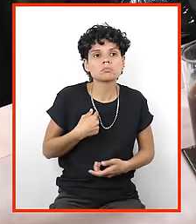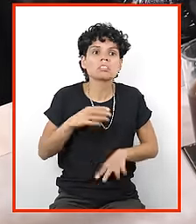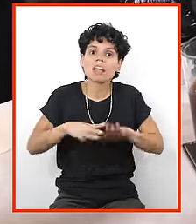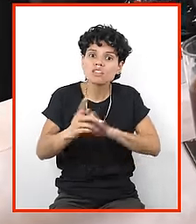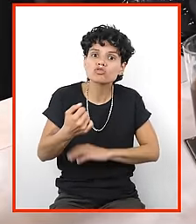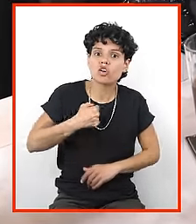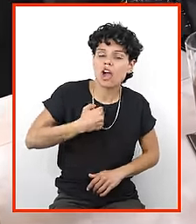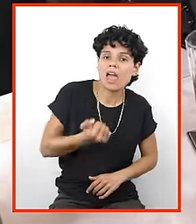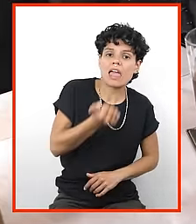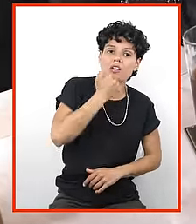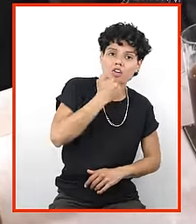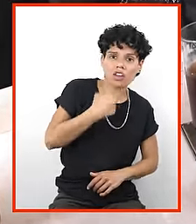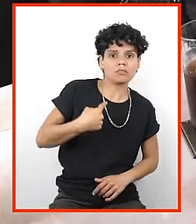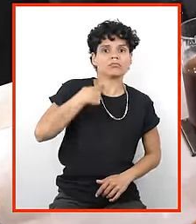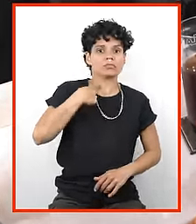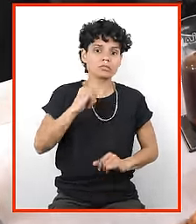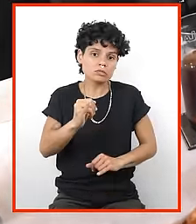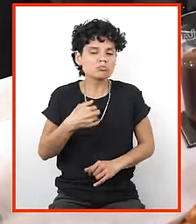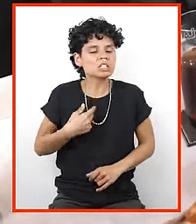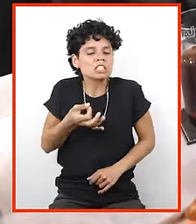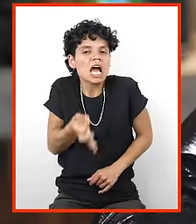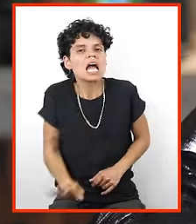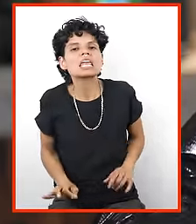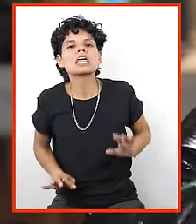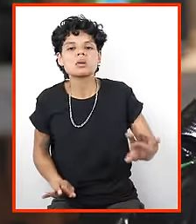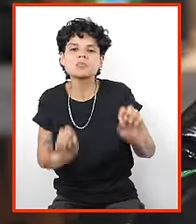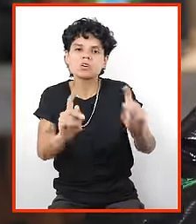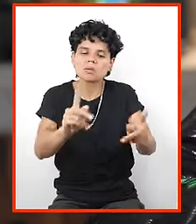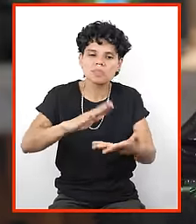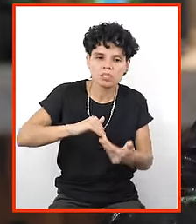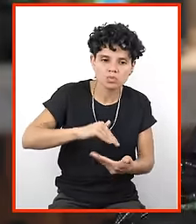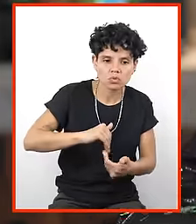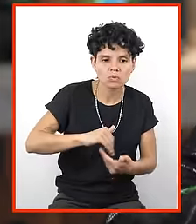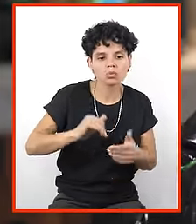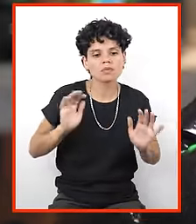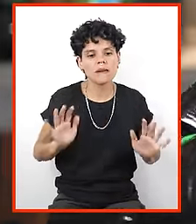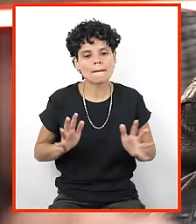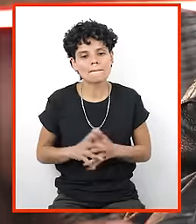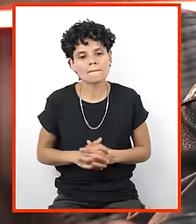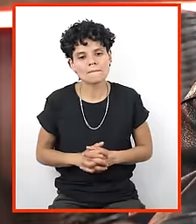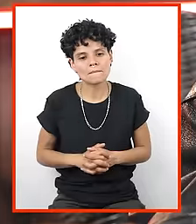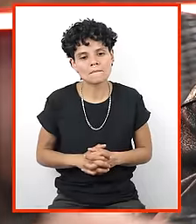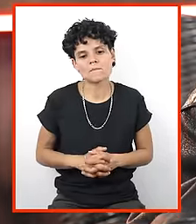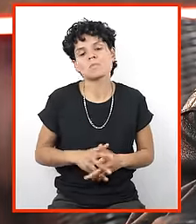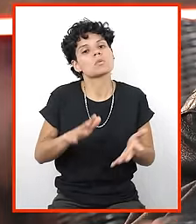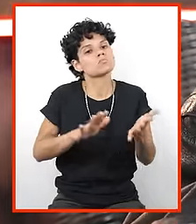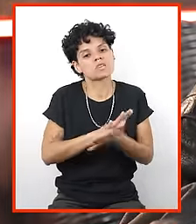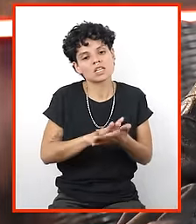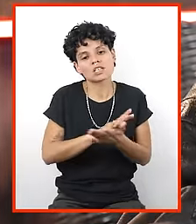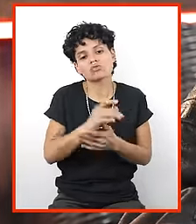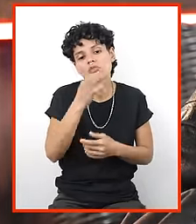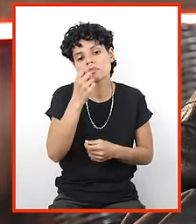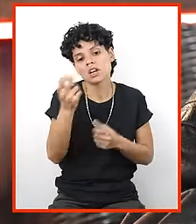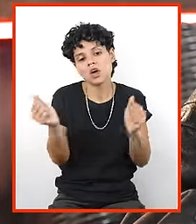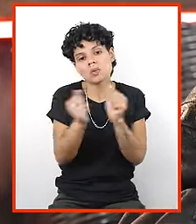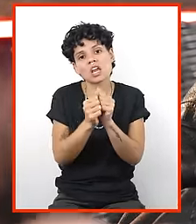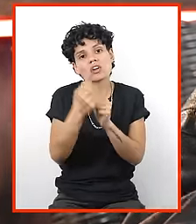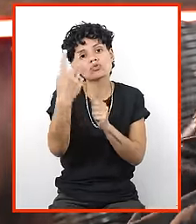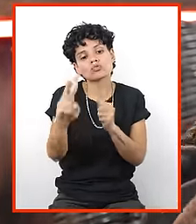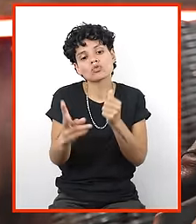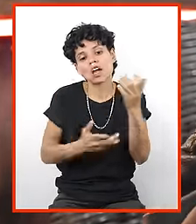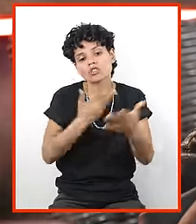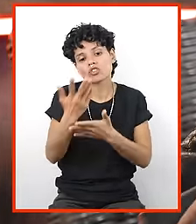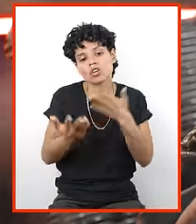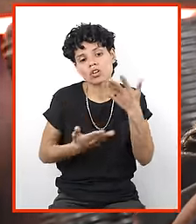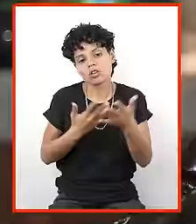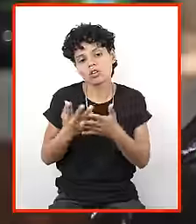la cagué y te voy a decir, puta, Julio, ¿sabéis qué? Sí, perdona, voy a... Bueno, son 3 colaboraciones, no 2. Te digo. En tu disco. Entonces, ¿ah, para que, sí? Sí, al tiro. Te digo al tiro